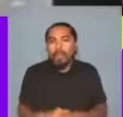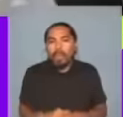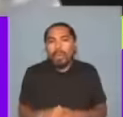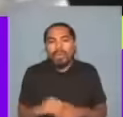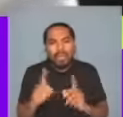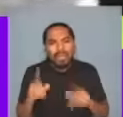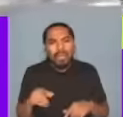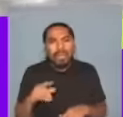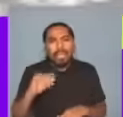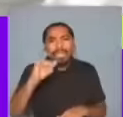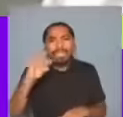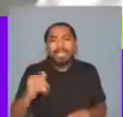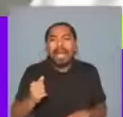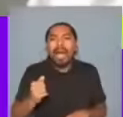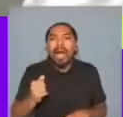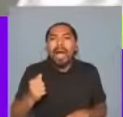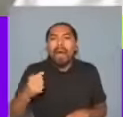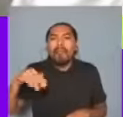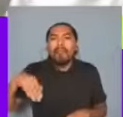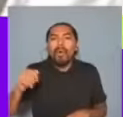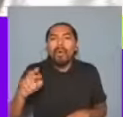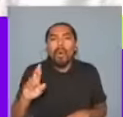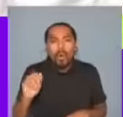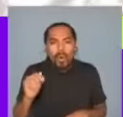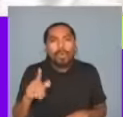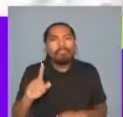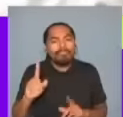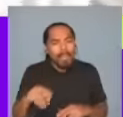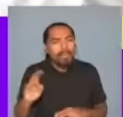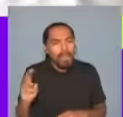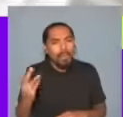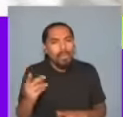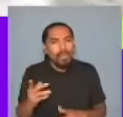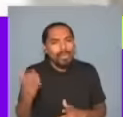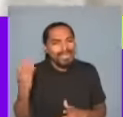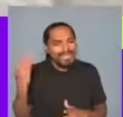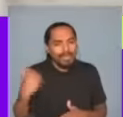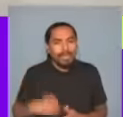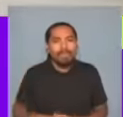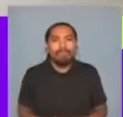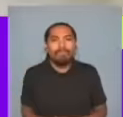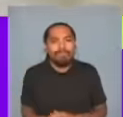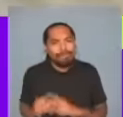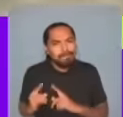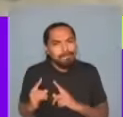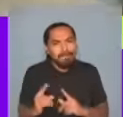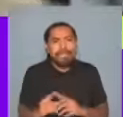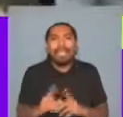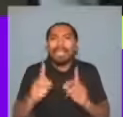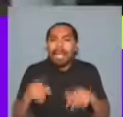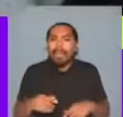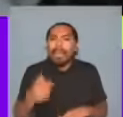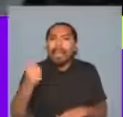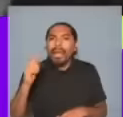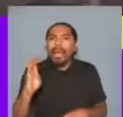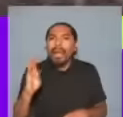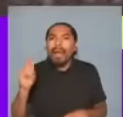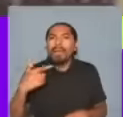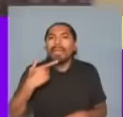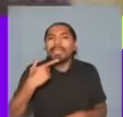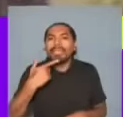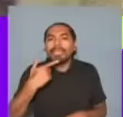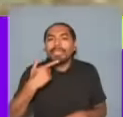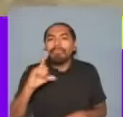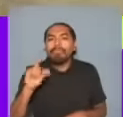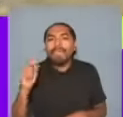Con Zamora, con el gordito Zamora, con Walter Zamora. Y bueno, y así sucesivamente, bueno, Walter, que van golpeando con Walter, con Castillo,